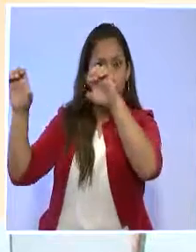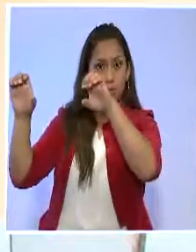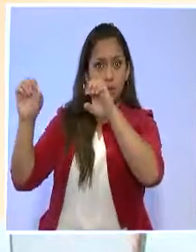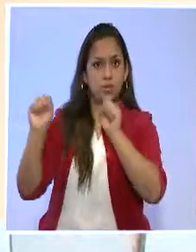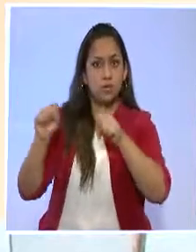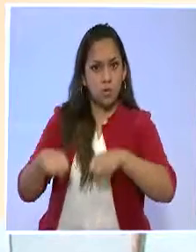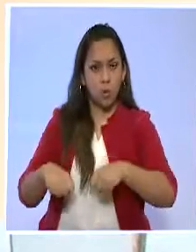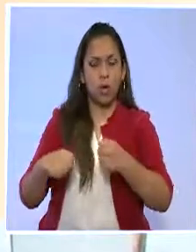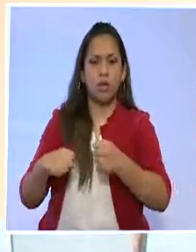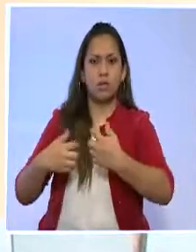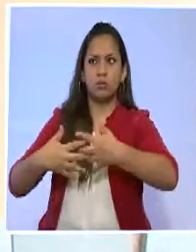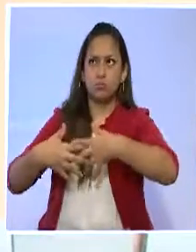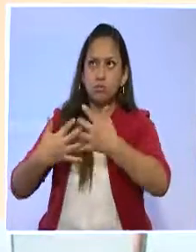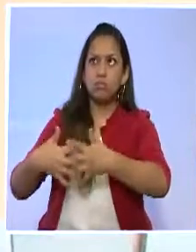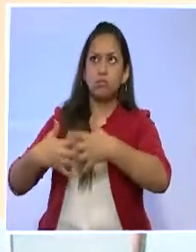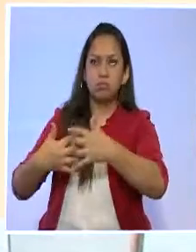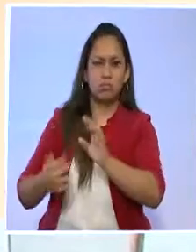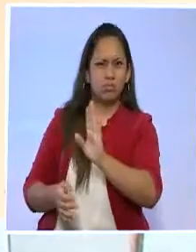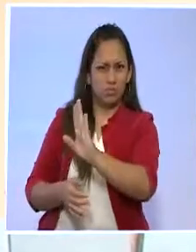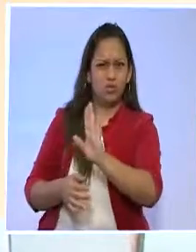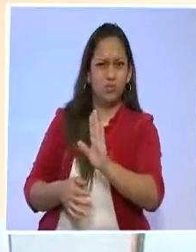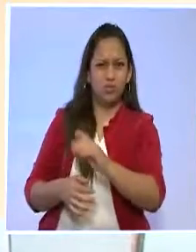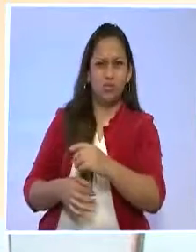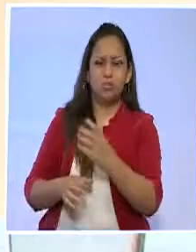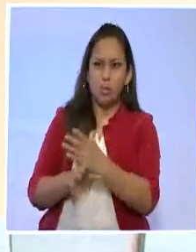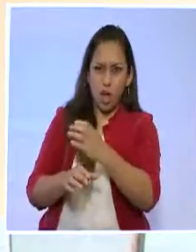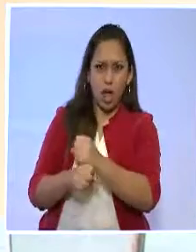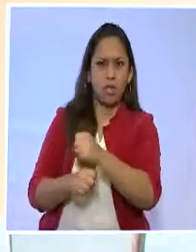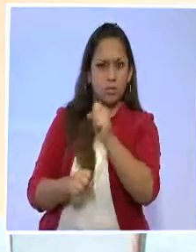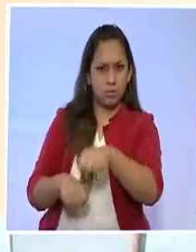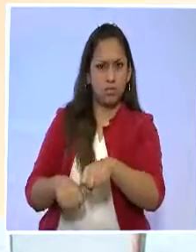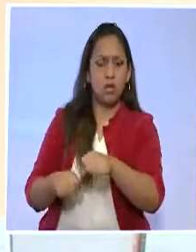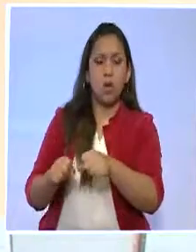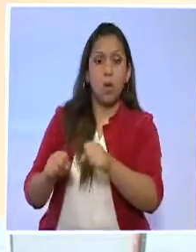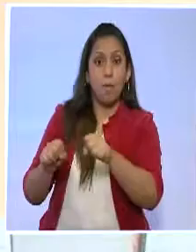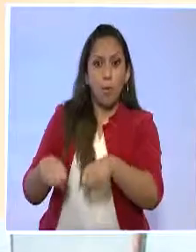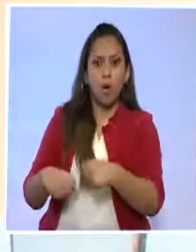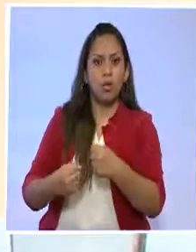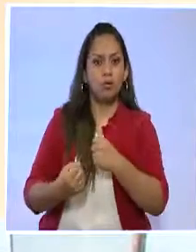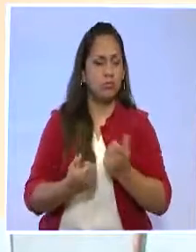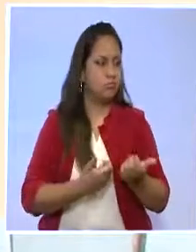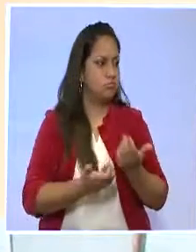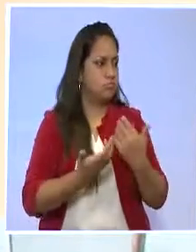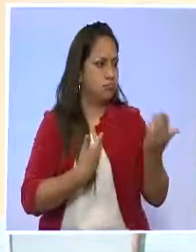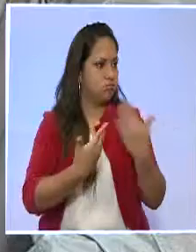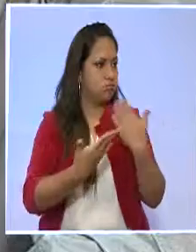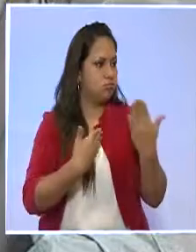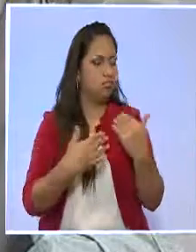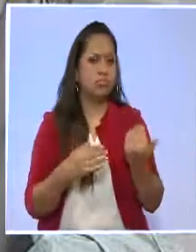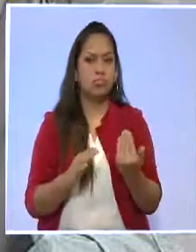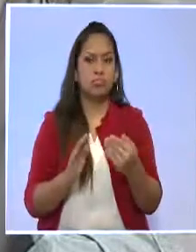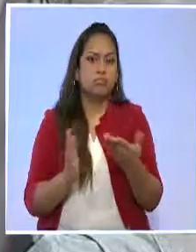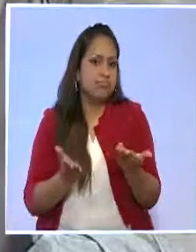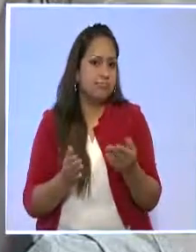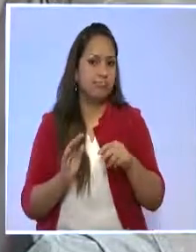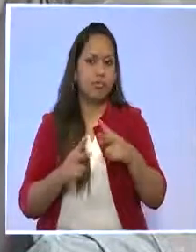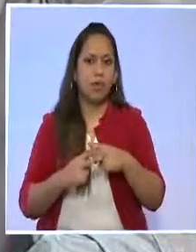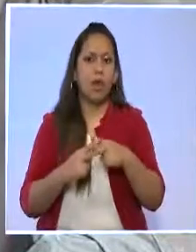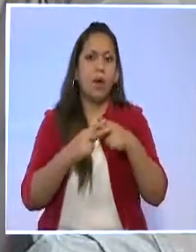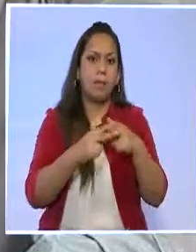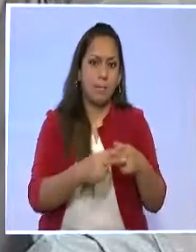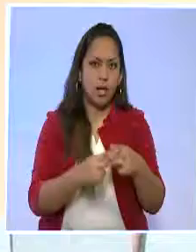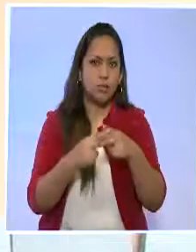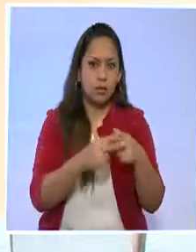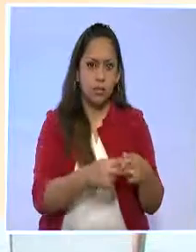maquinaria agropecuaria en belarús puedan mirar también un tema de cooperación y de líneas de crédito directa de nuestros agricultores y